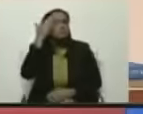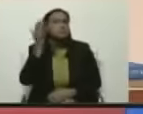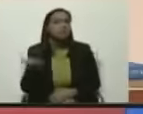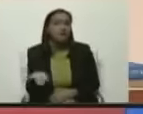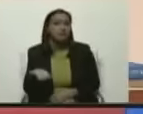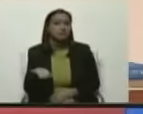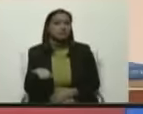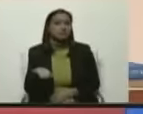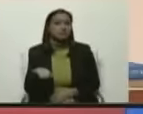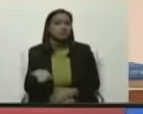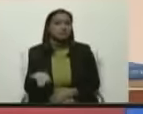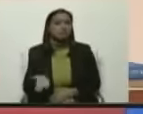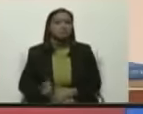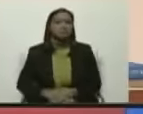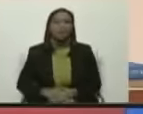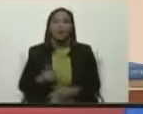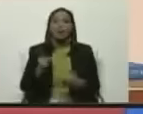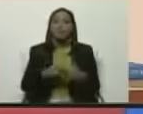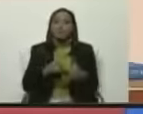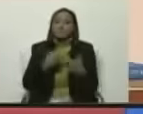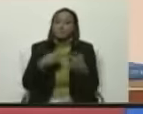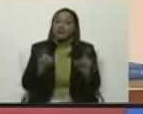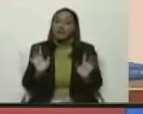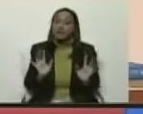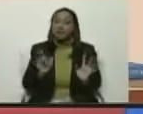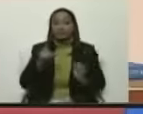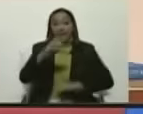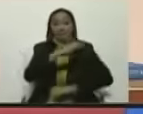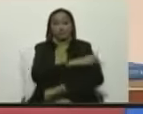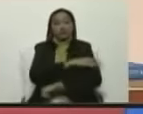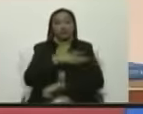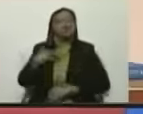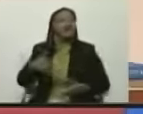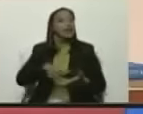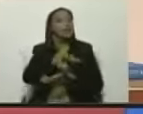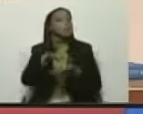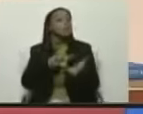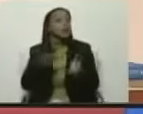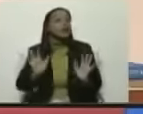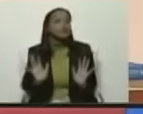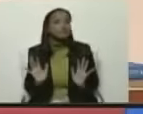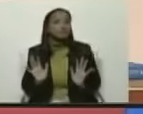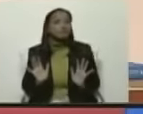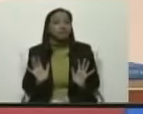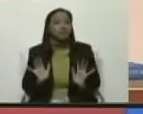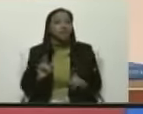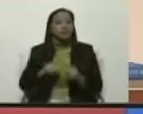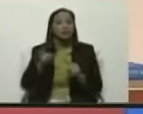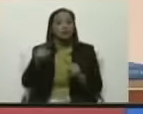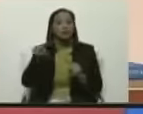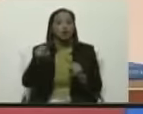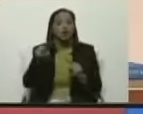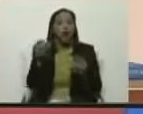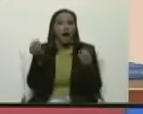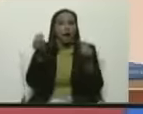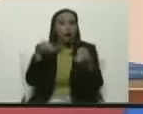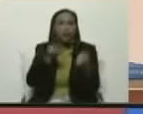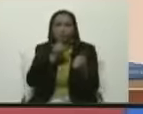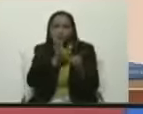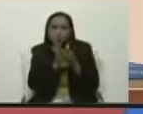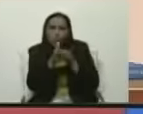acuden a la violencia, al expediente de la violencia. Por eso hacen cosas como para